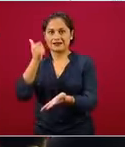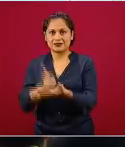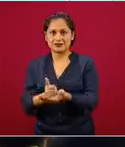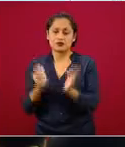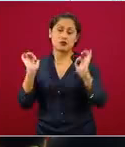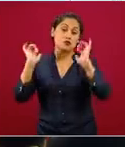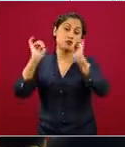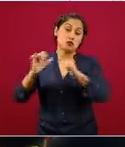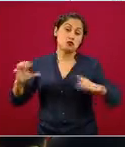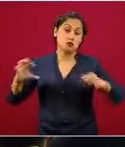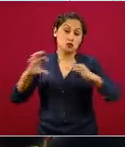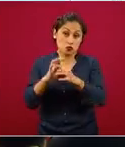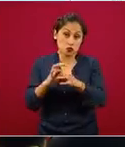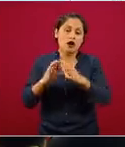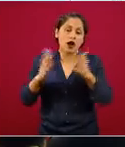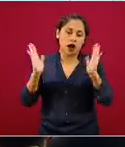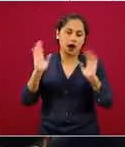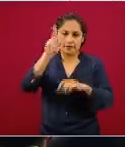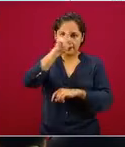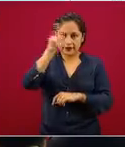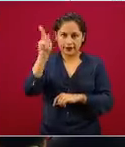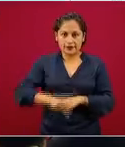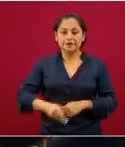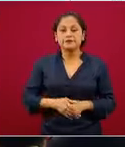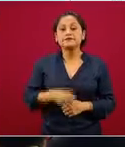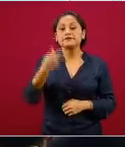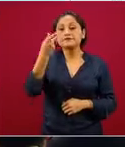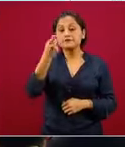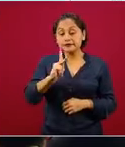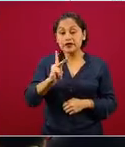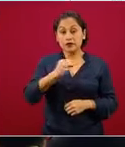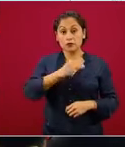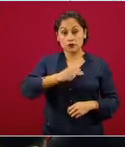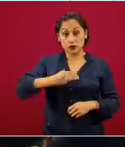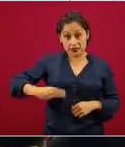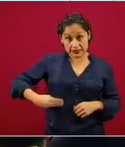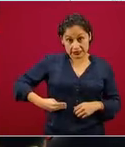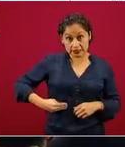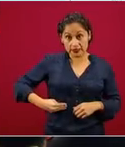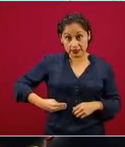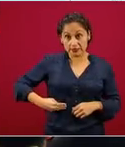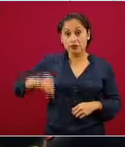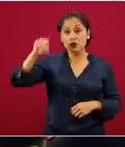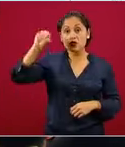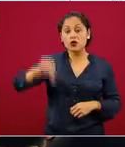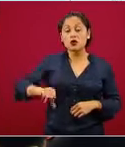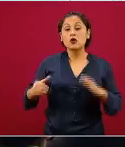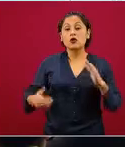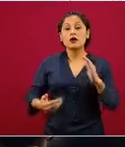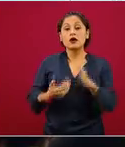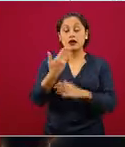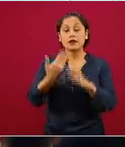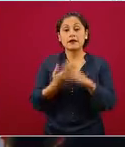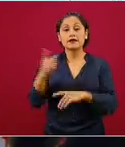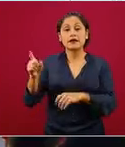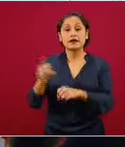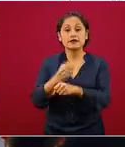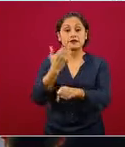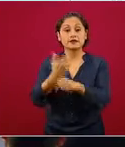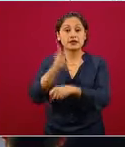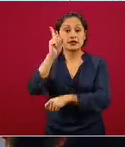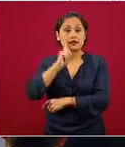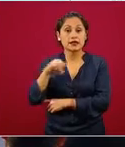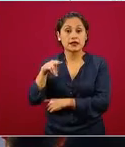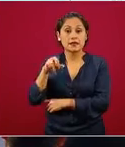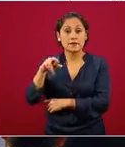altamente conectados. Y por eso hemos considerado estos municipios que mencionaba la secretaria Márquez en la presentación hoy en la mañana, que están